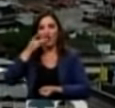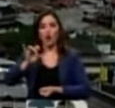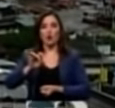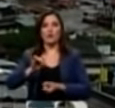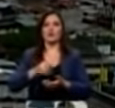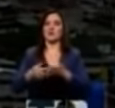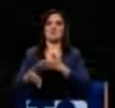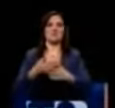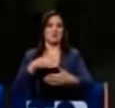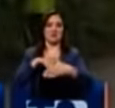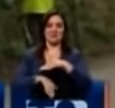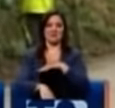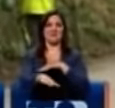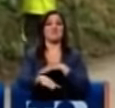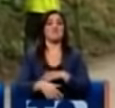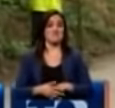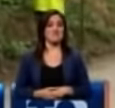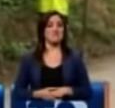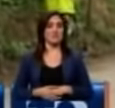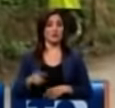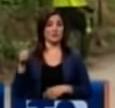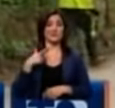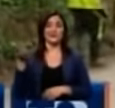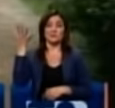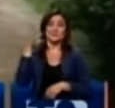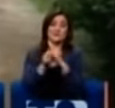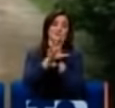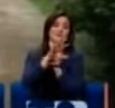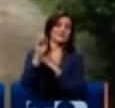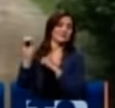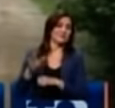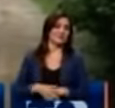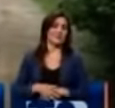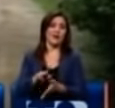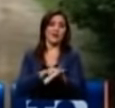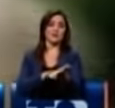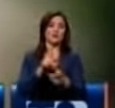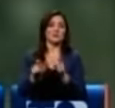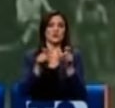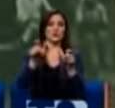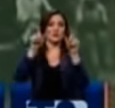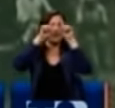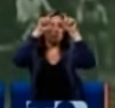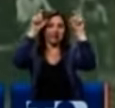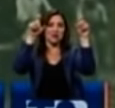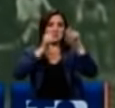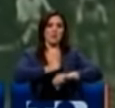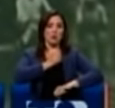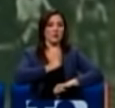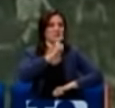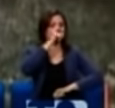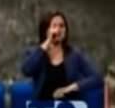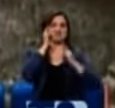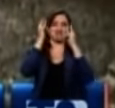La explotación minera en Zaruma data de hace más de 500 años. Las tradiciones orales del sector presumen las riquezas que